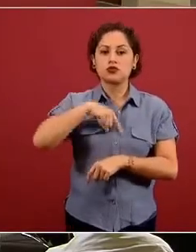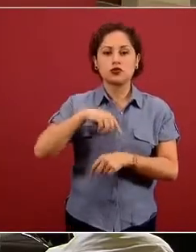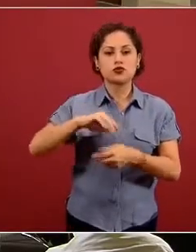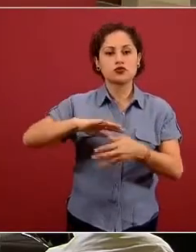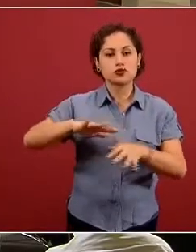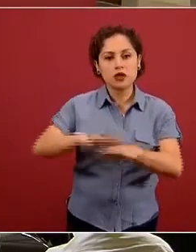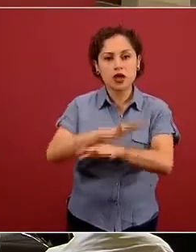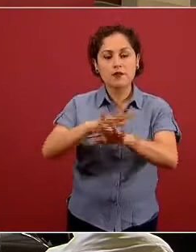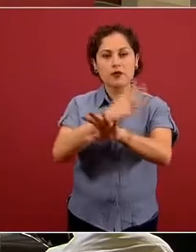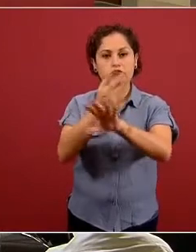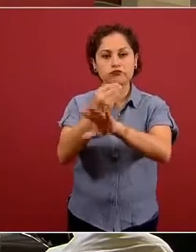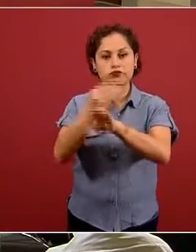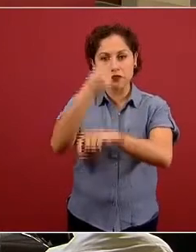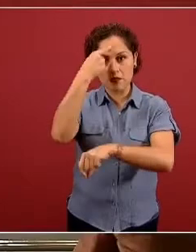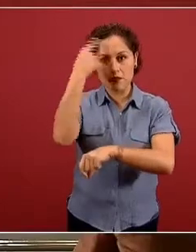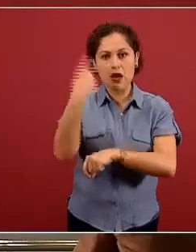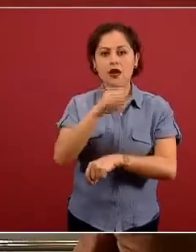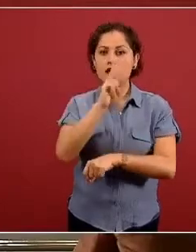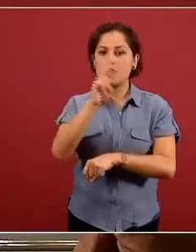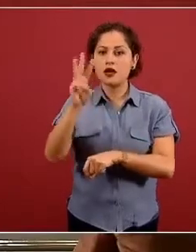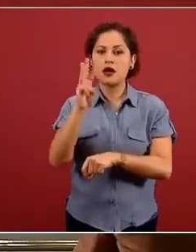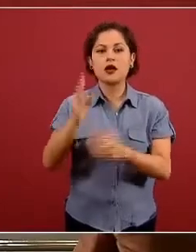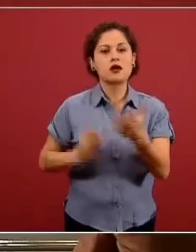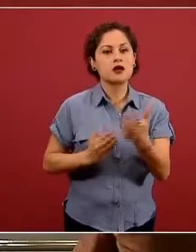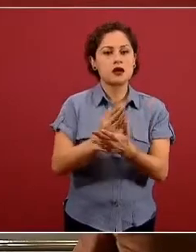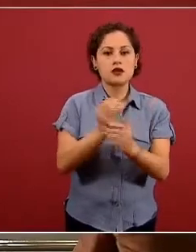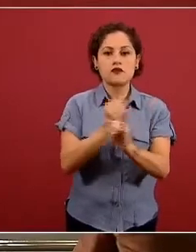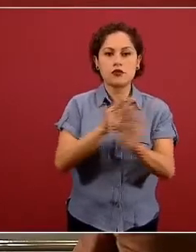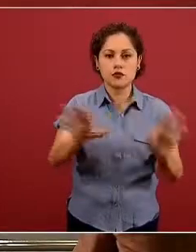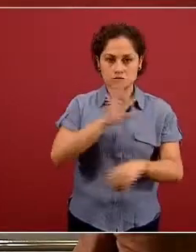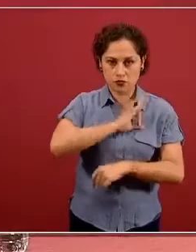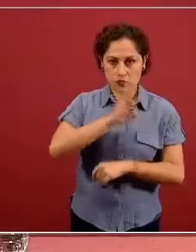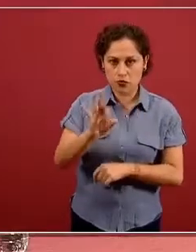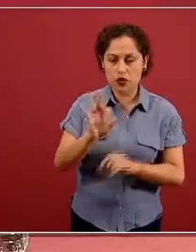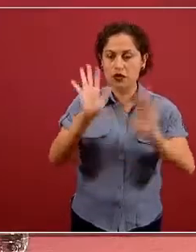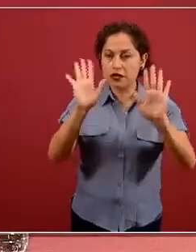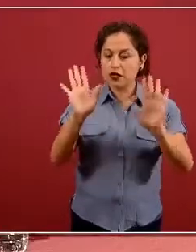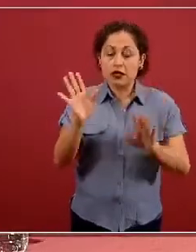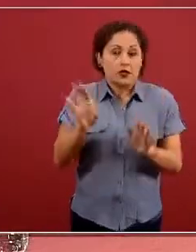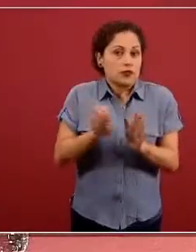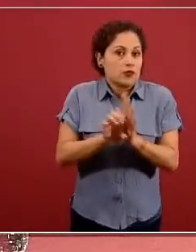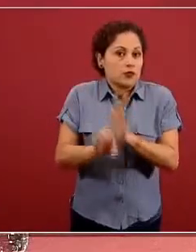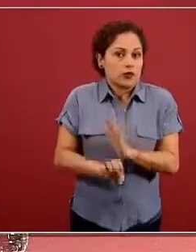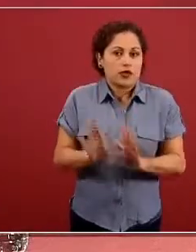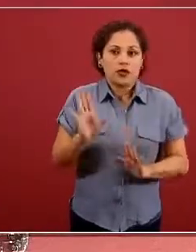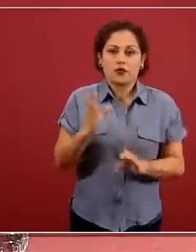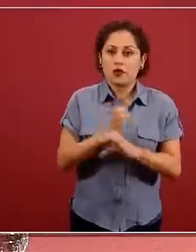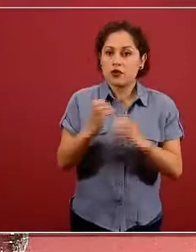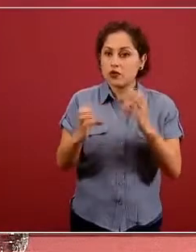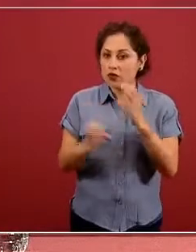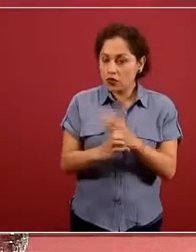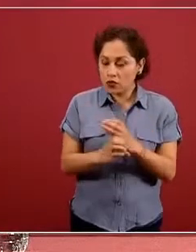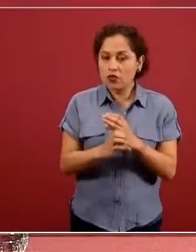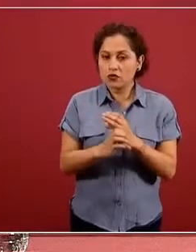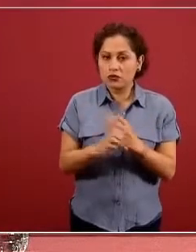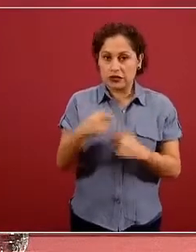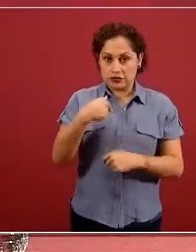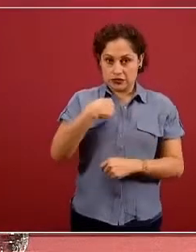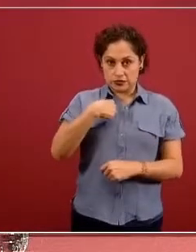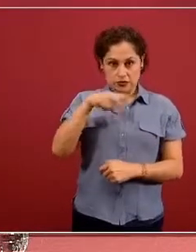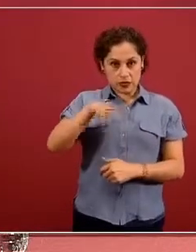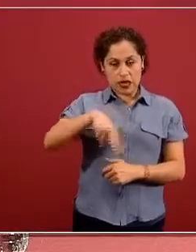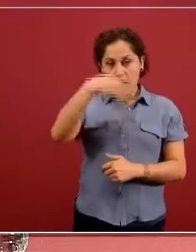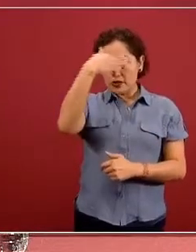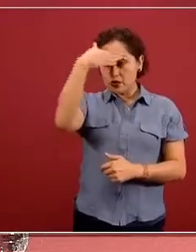Ejemplos tan burdos que de repente yo no sé y las personas me lo tienen que hacer